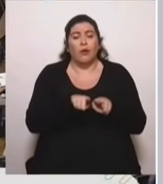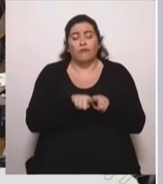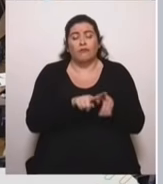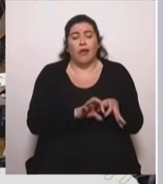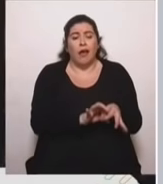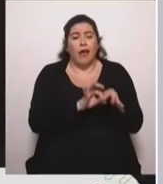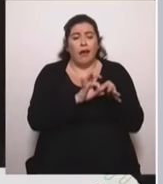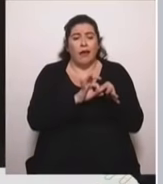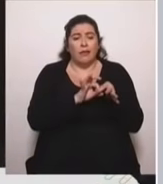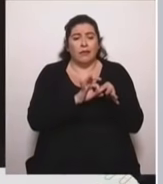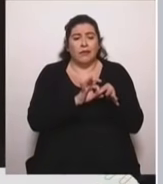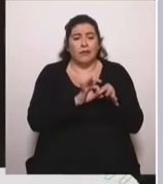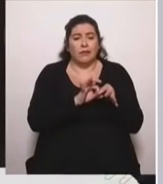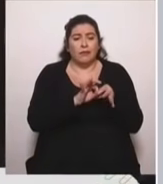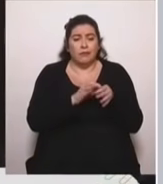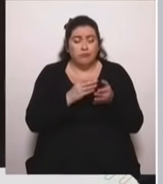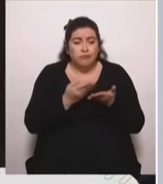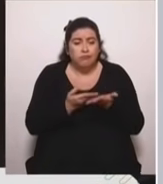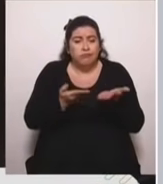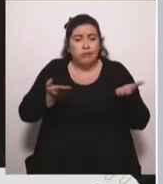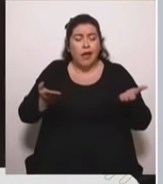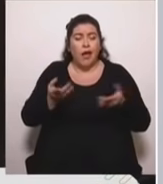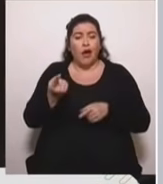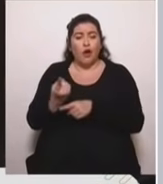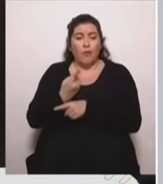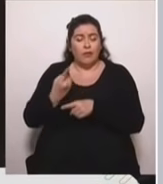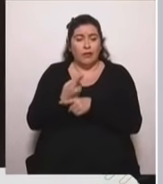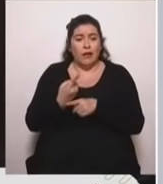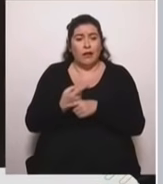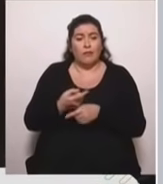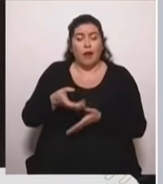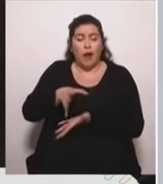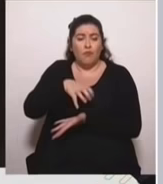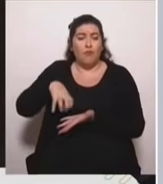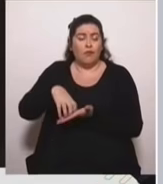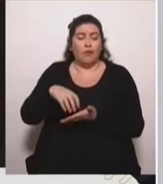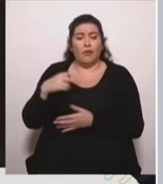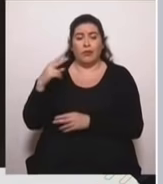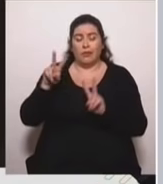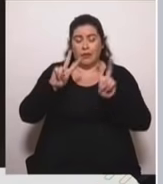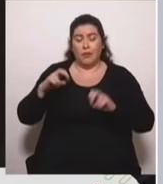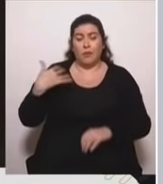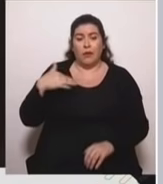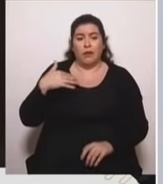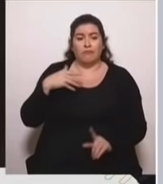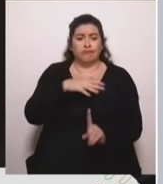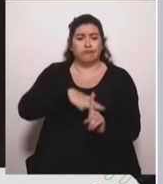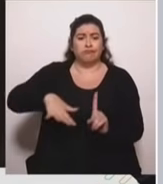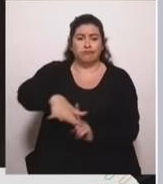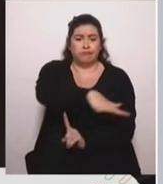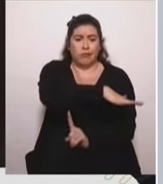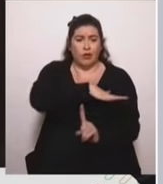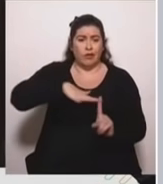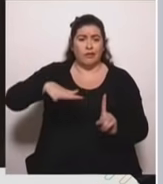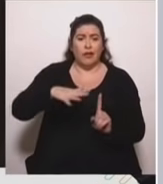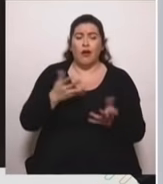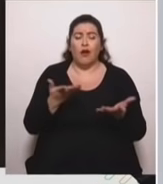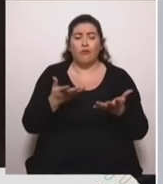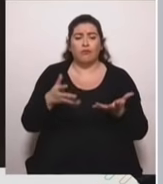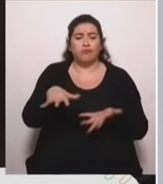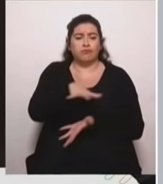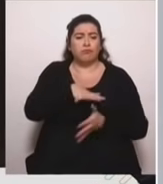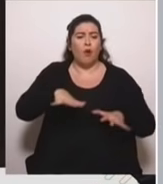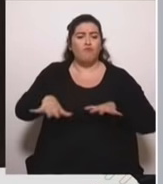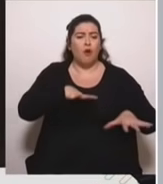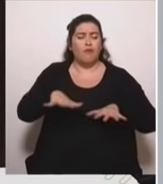Constitución. Por eso el presidente de la República, los tribunales, el Tribunal Constitucional, en fin, son todos órganos constituidos.